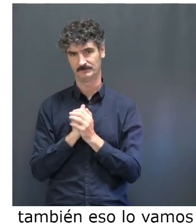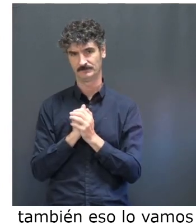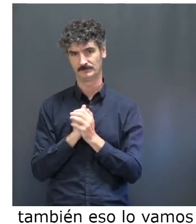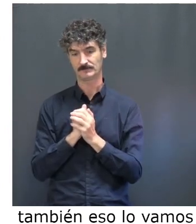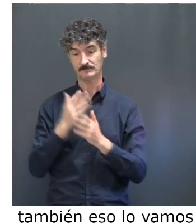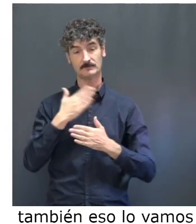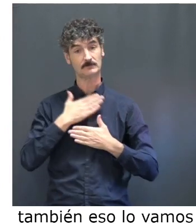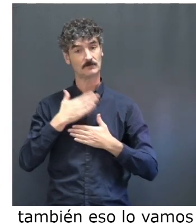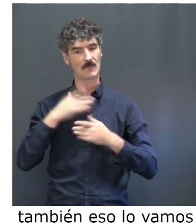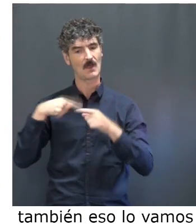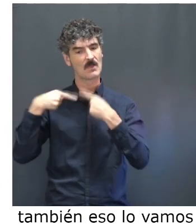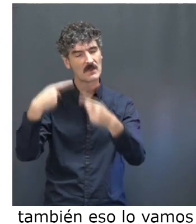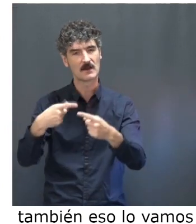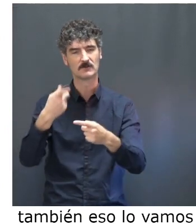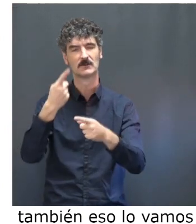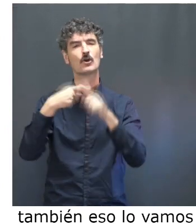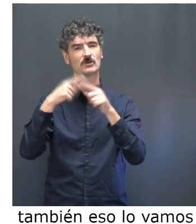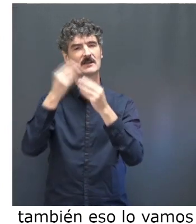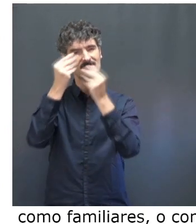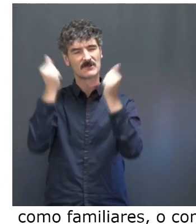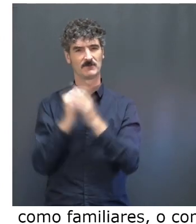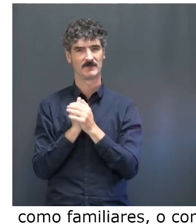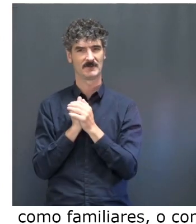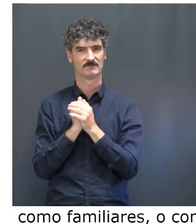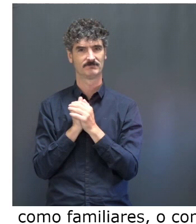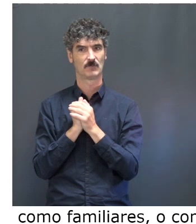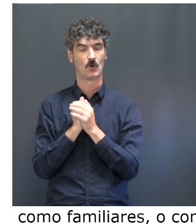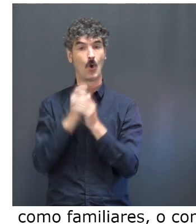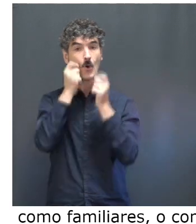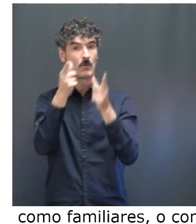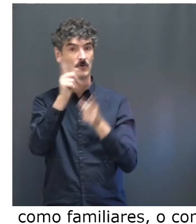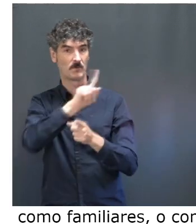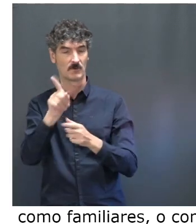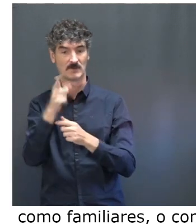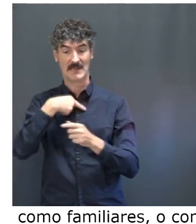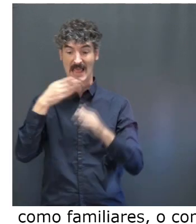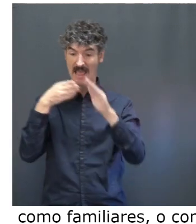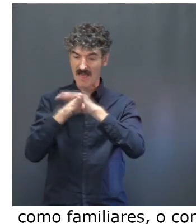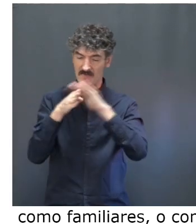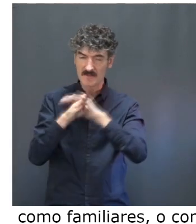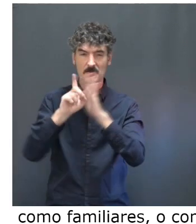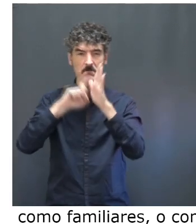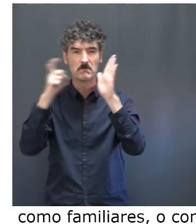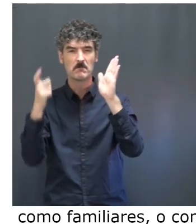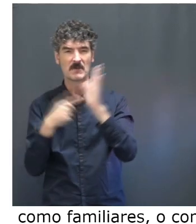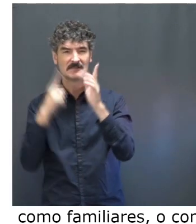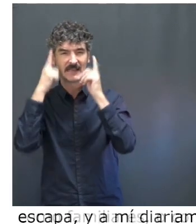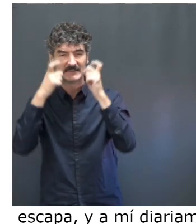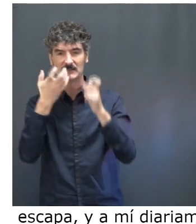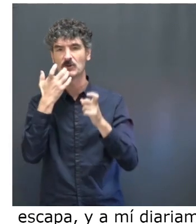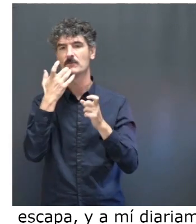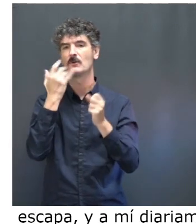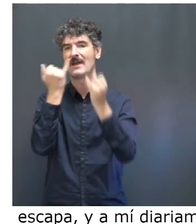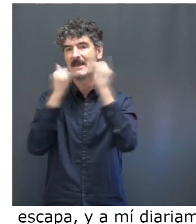Y a mí diariamente se me escapa, ¿no? Cuando intentas la accesibilidad plena en un evento o en